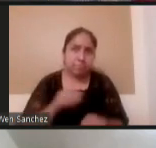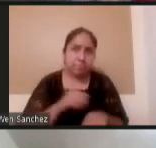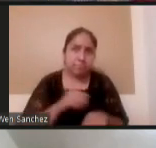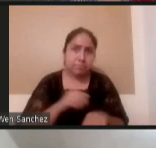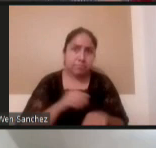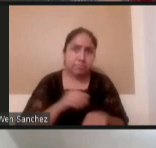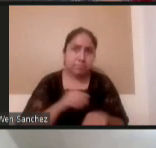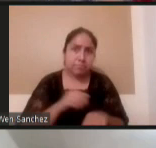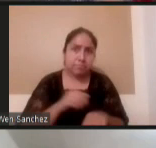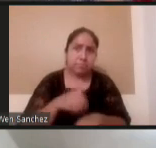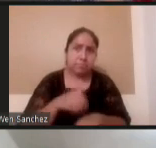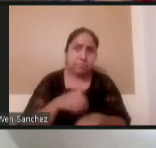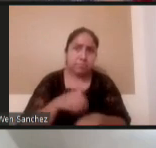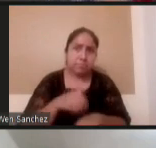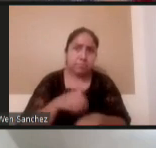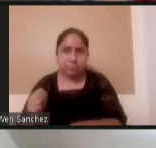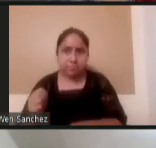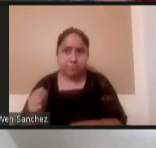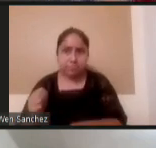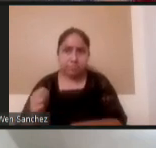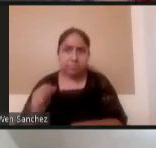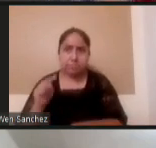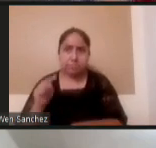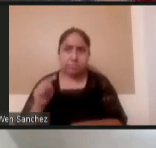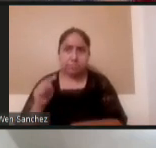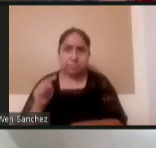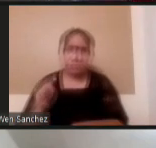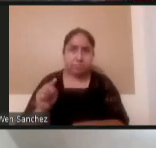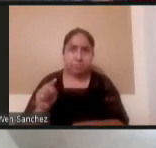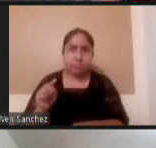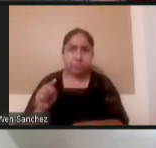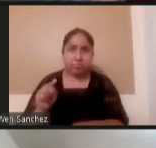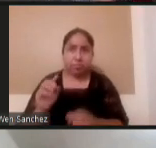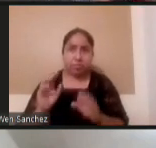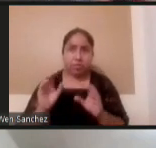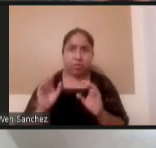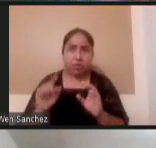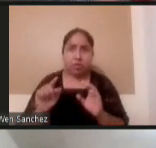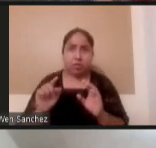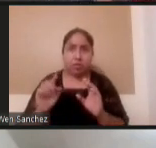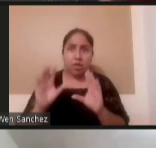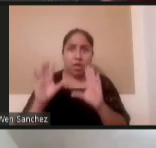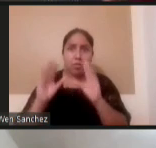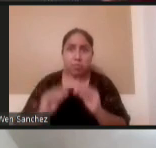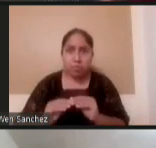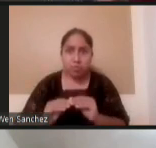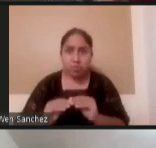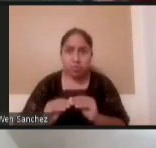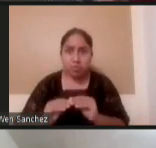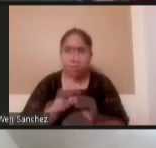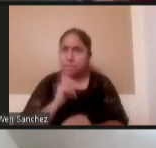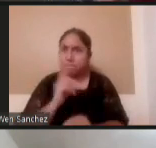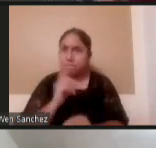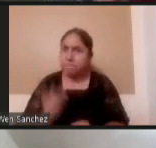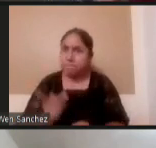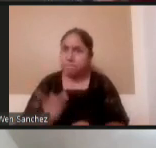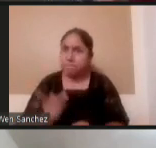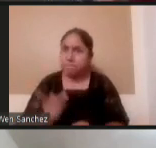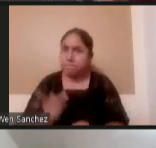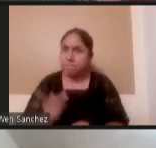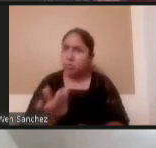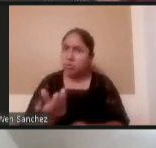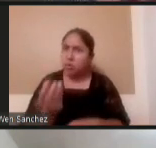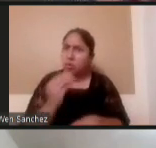9, usted se ausentó. ¿Debemos considerar su ausencia o su